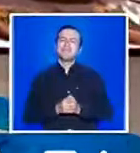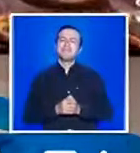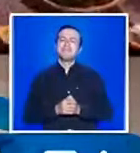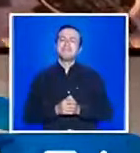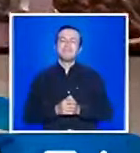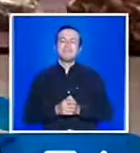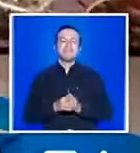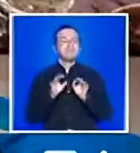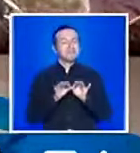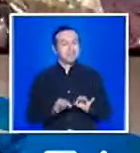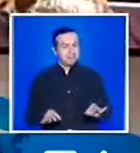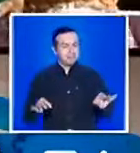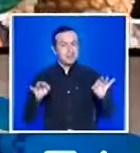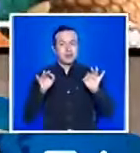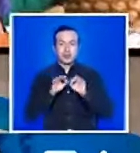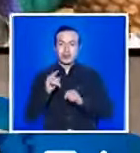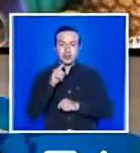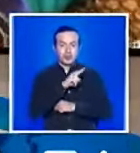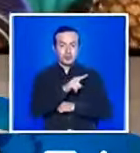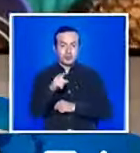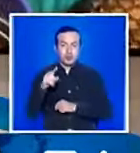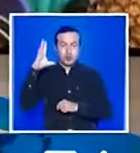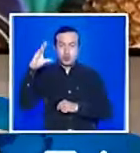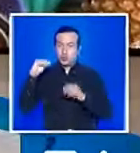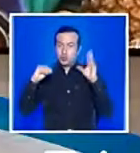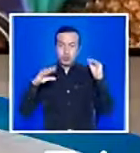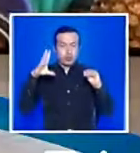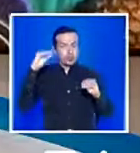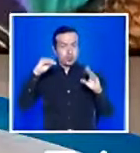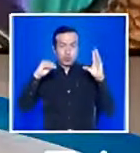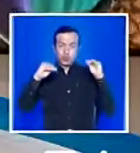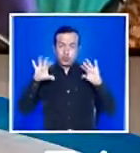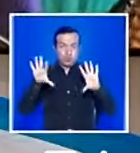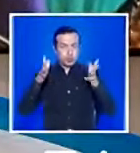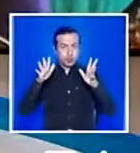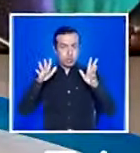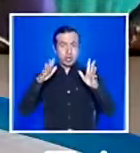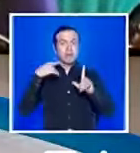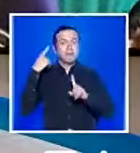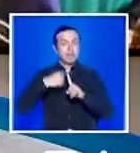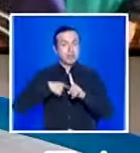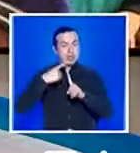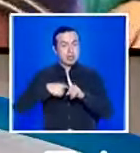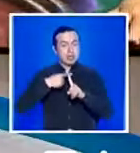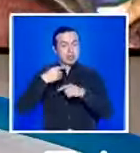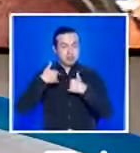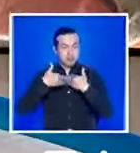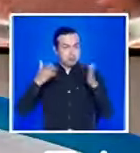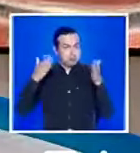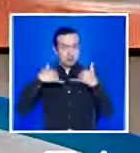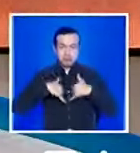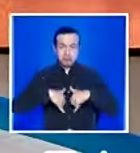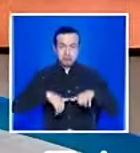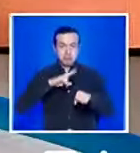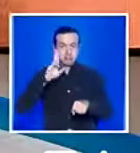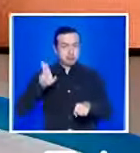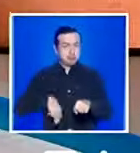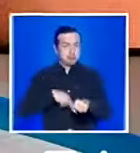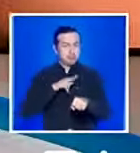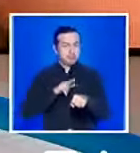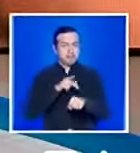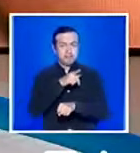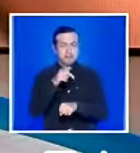más importante es que ustedes no tienen interrupción debido a los cortes de energía. El Mercado Andalucía está atendiendo con total normalidad para que usted